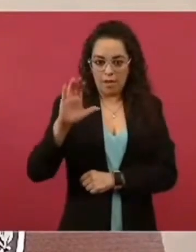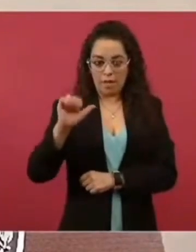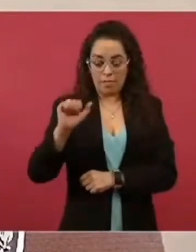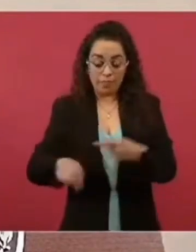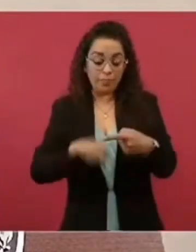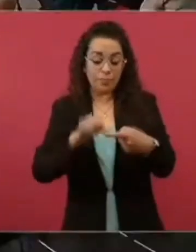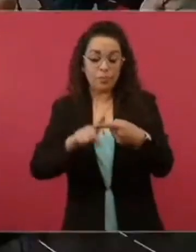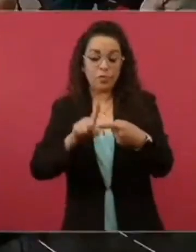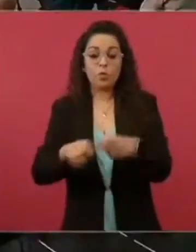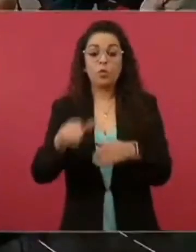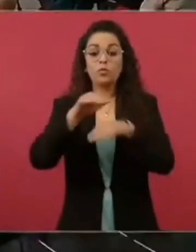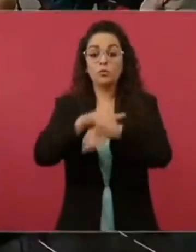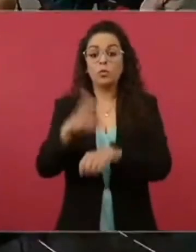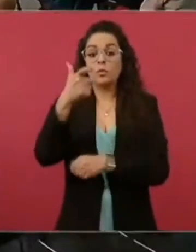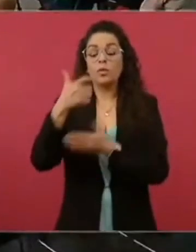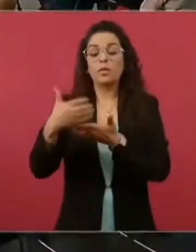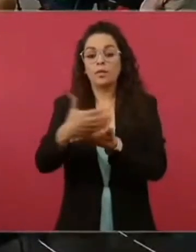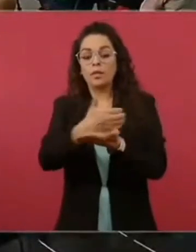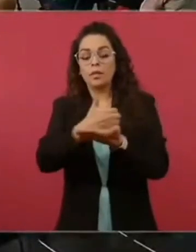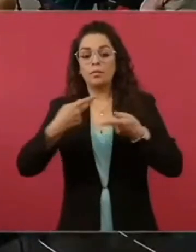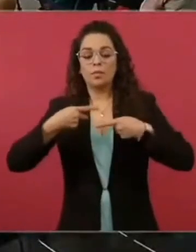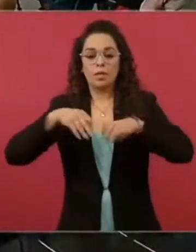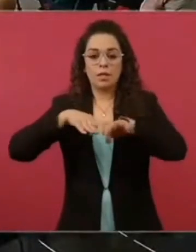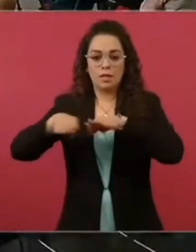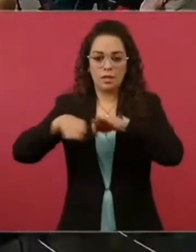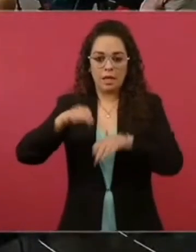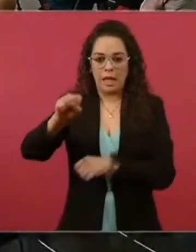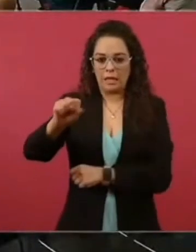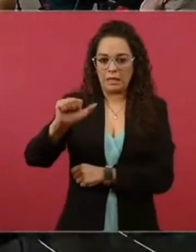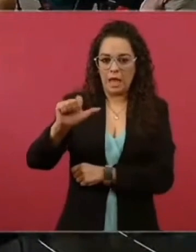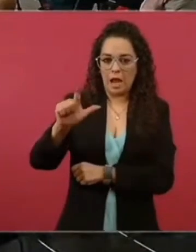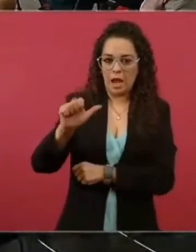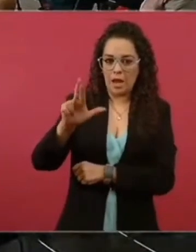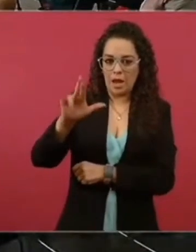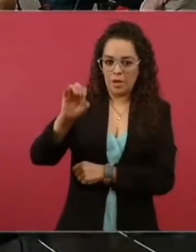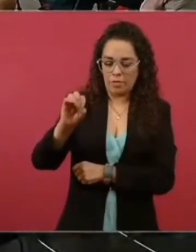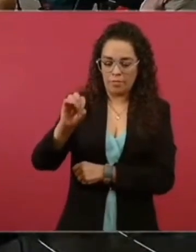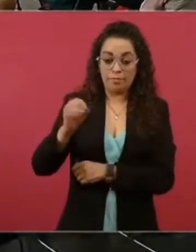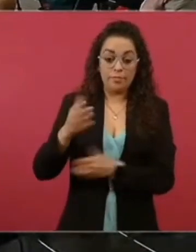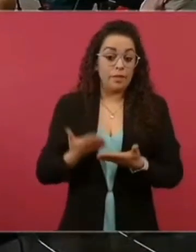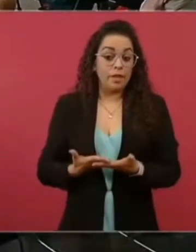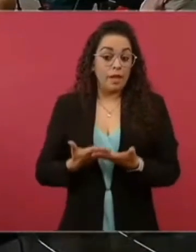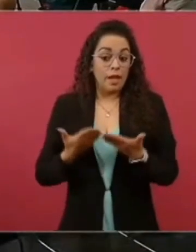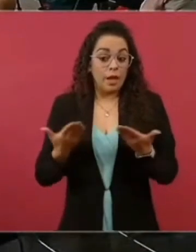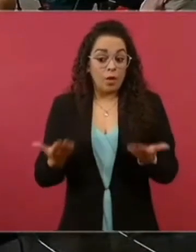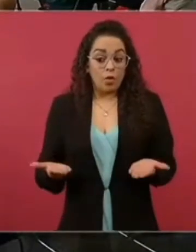para que veas de que no es lo mismo ahora